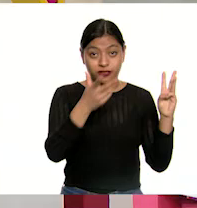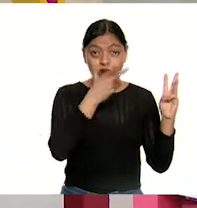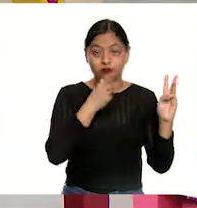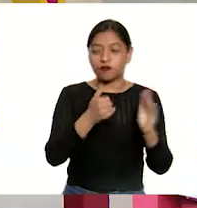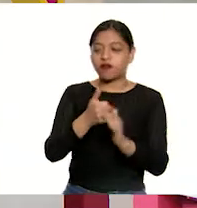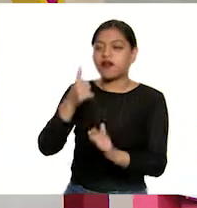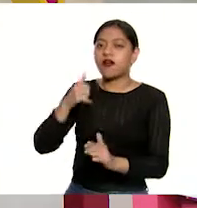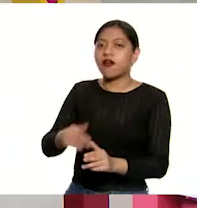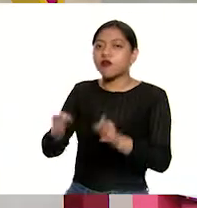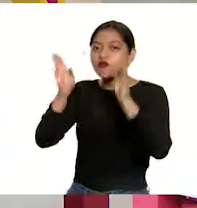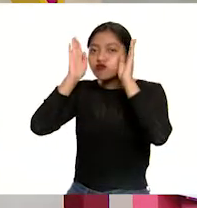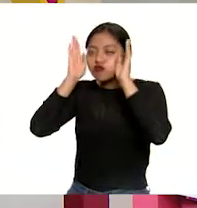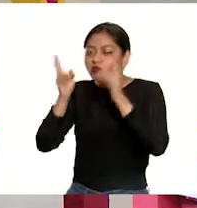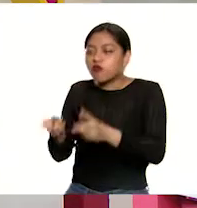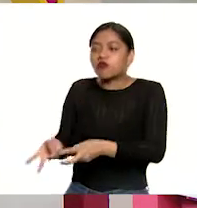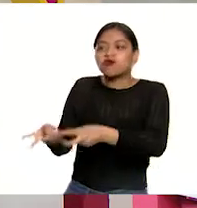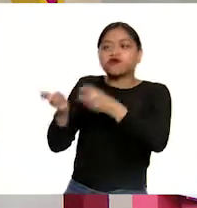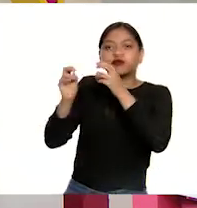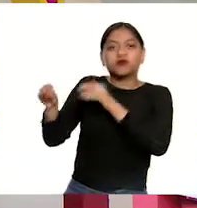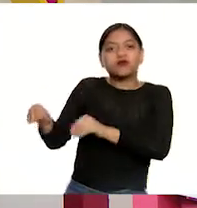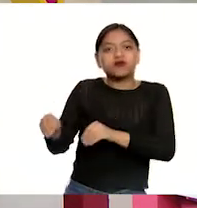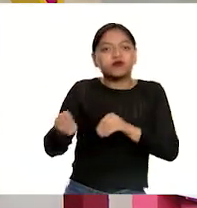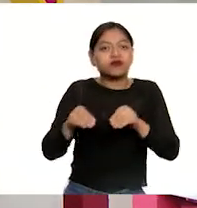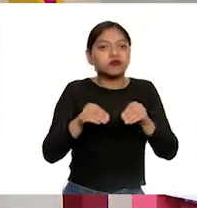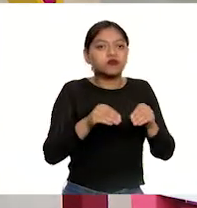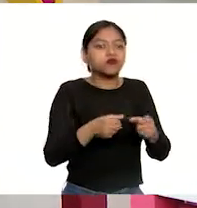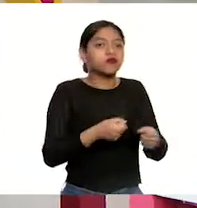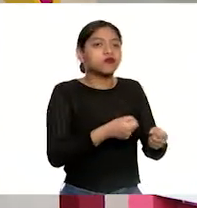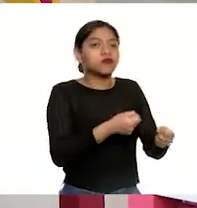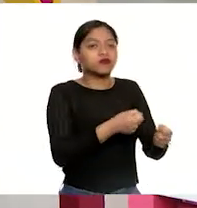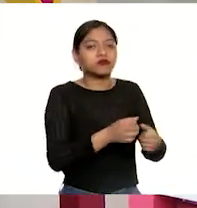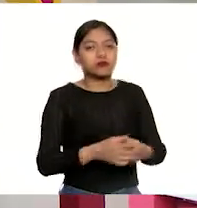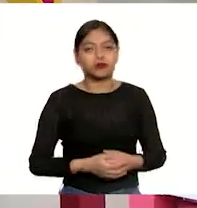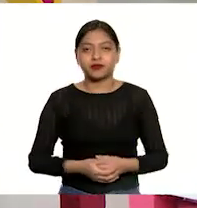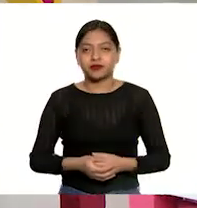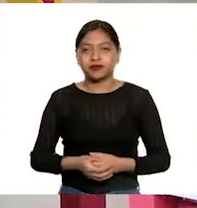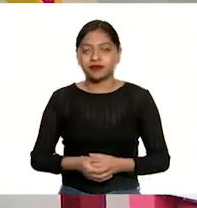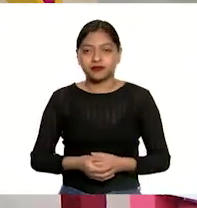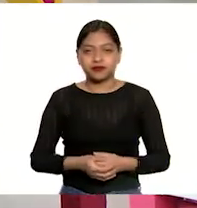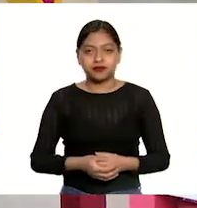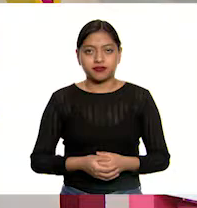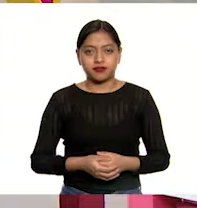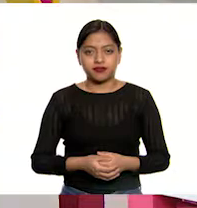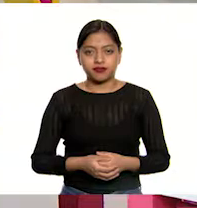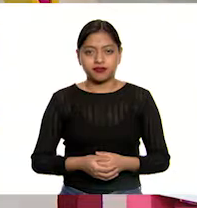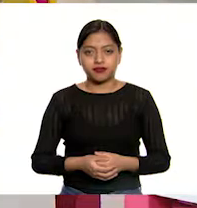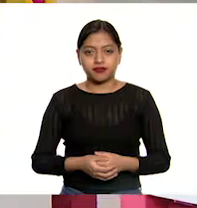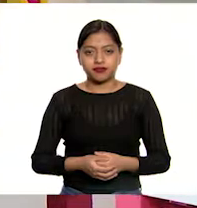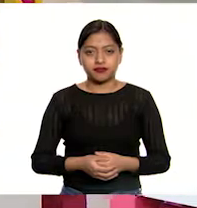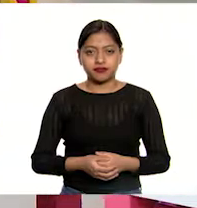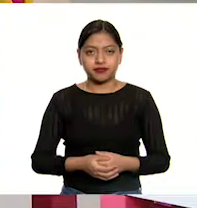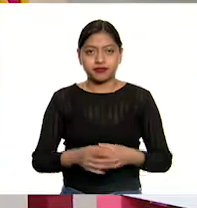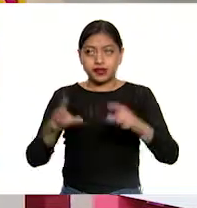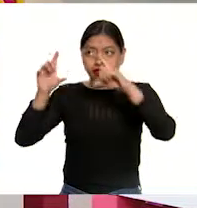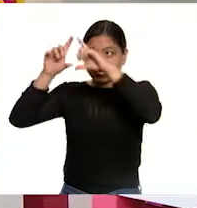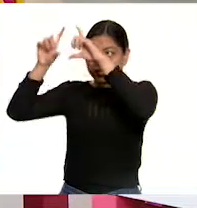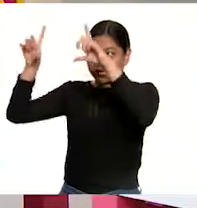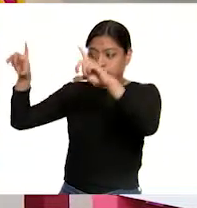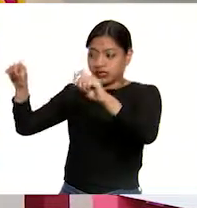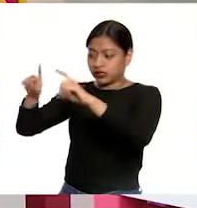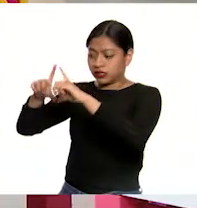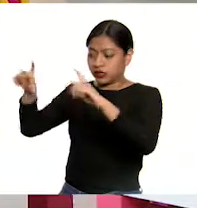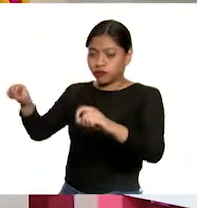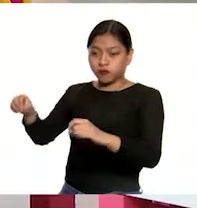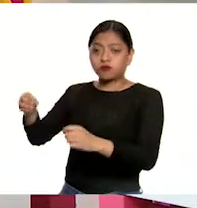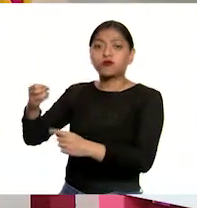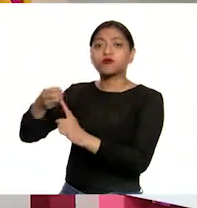habían robado, ¿verdad? ¿En qué parte del cuadro va